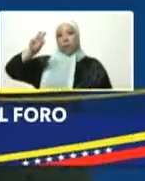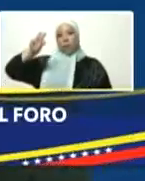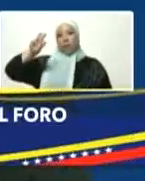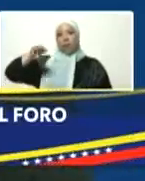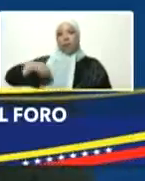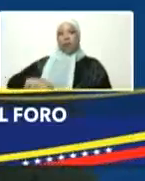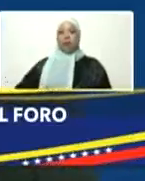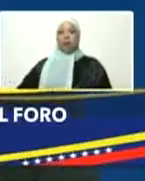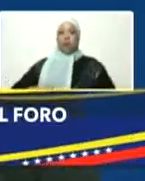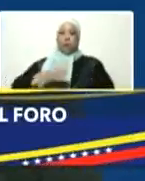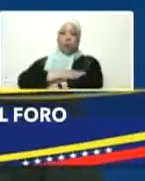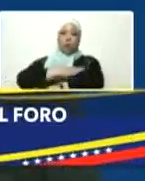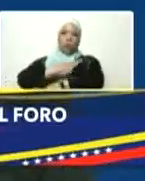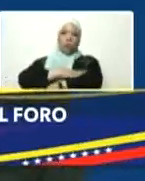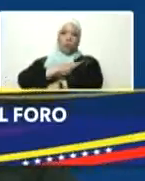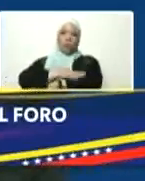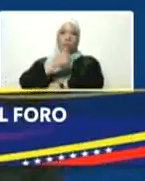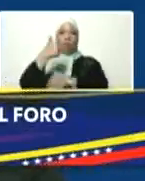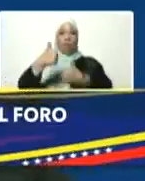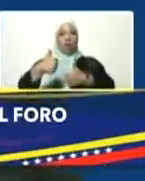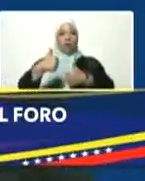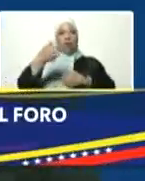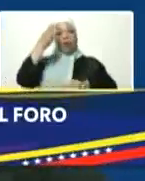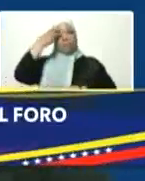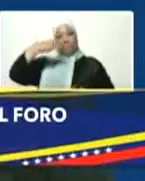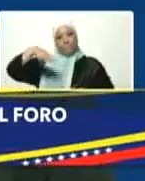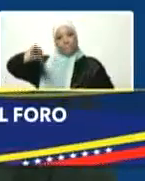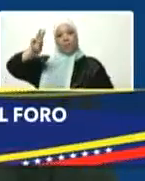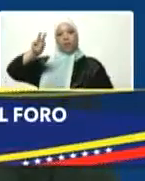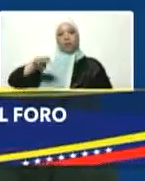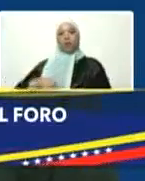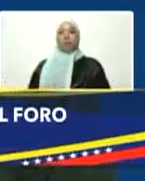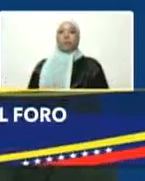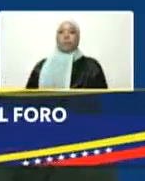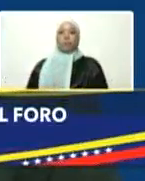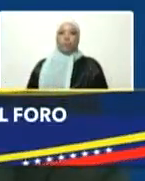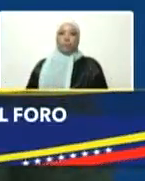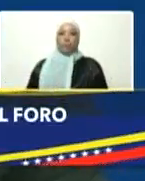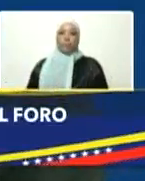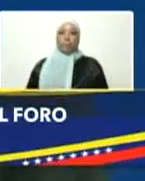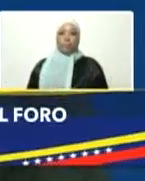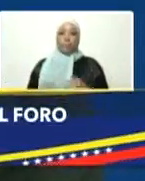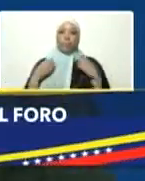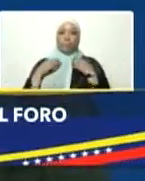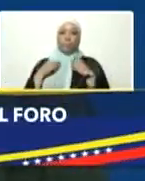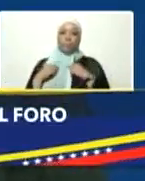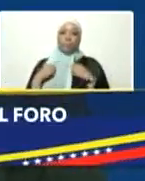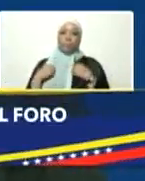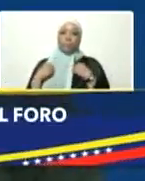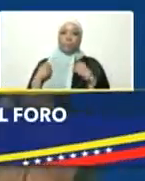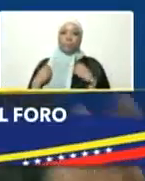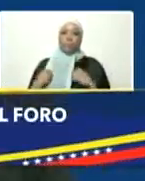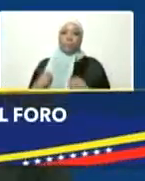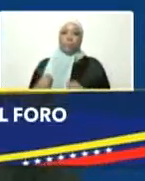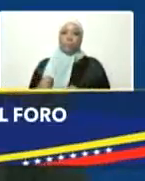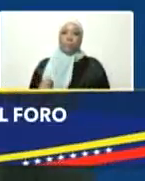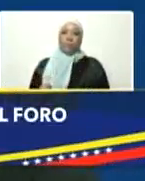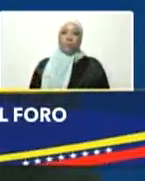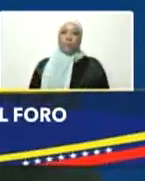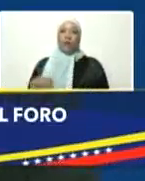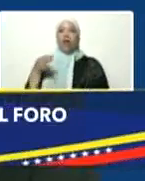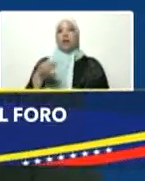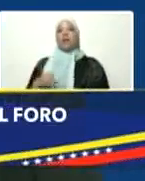la dignidad, de nuevo devuelve a México ese orgullo de tener siempre